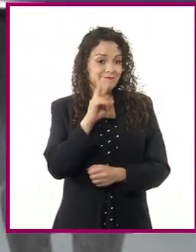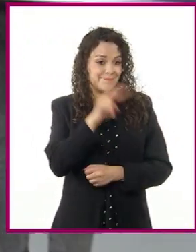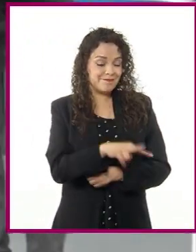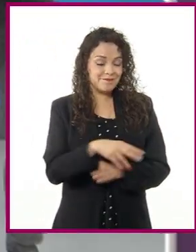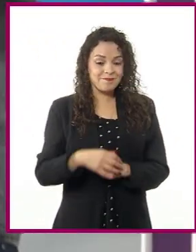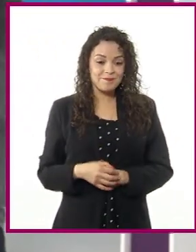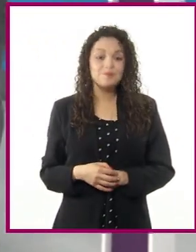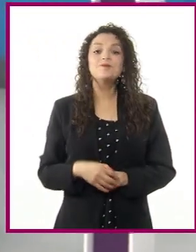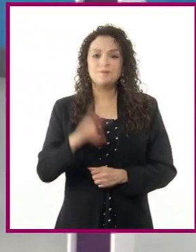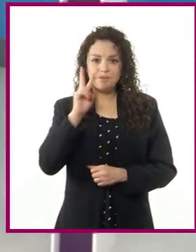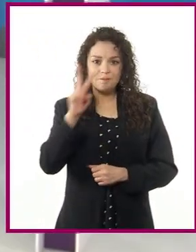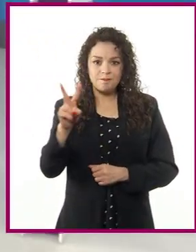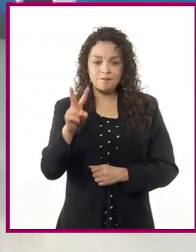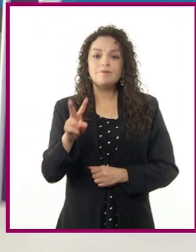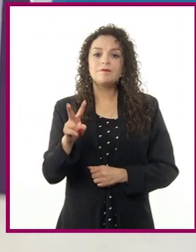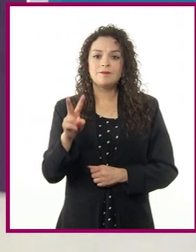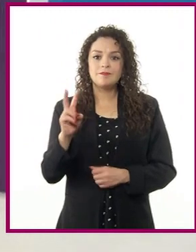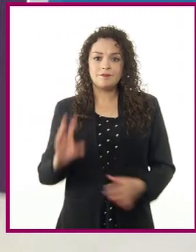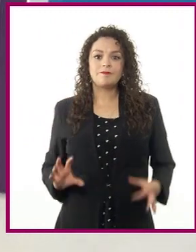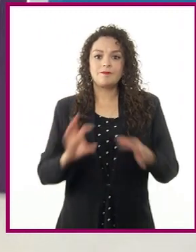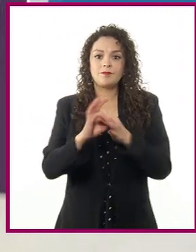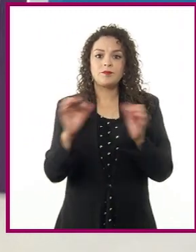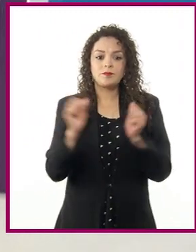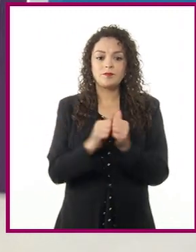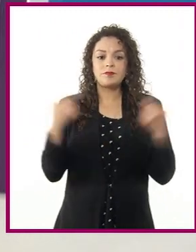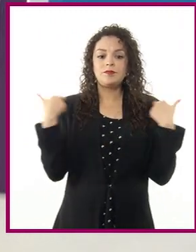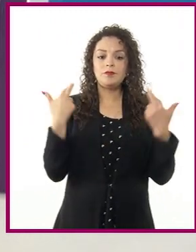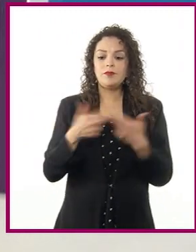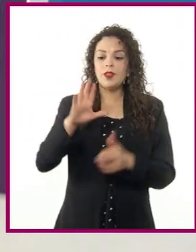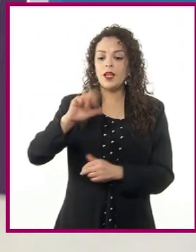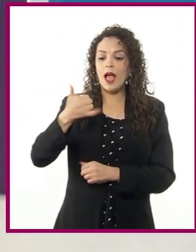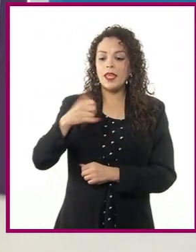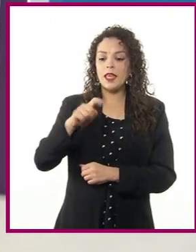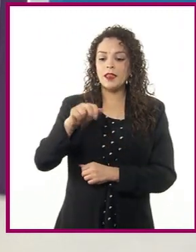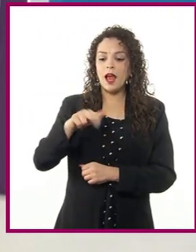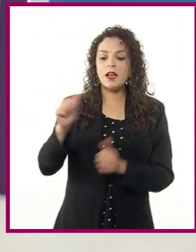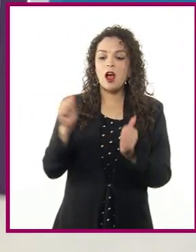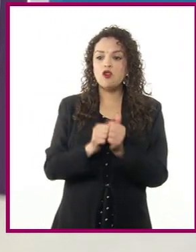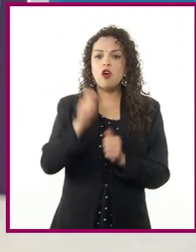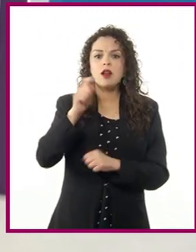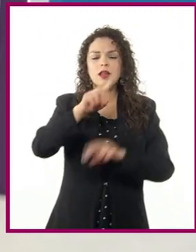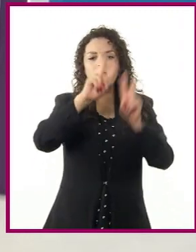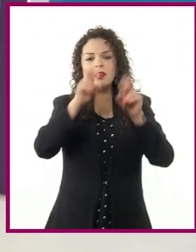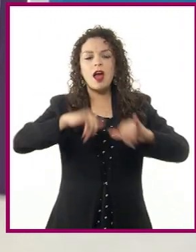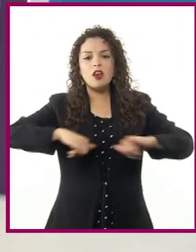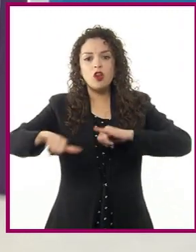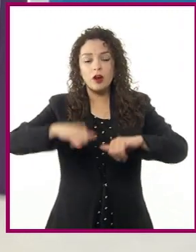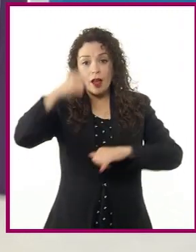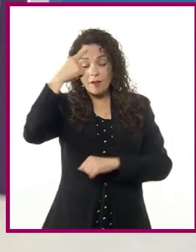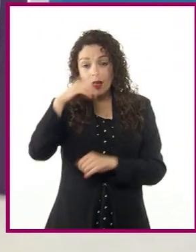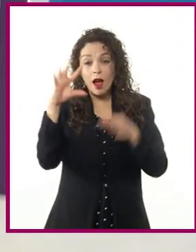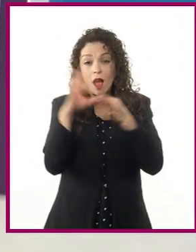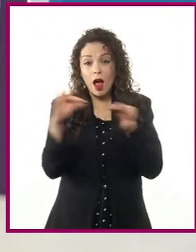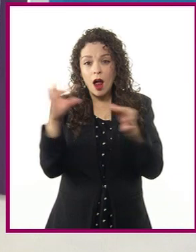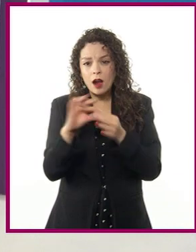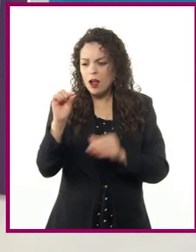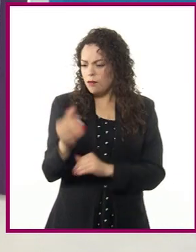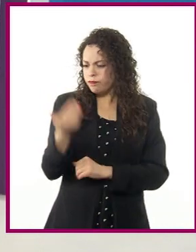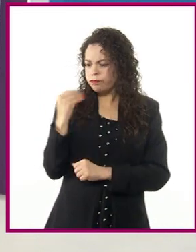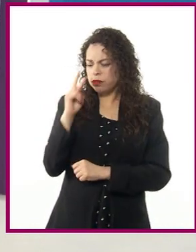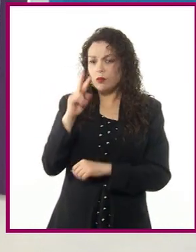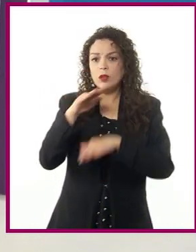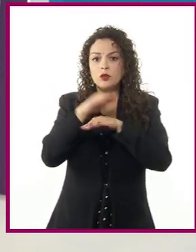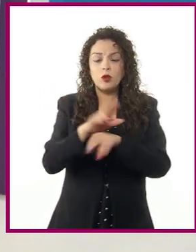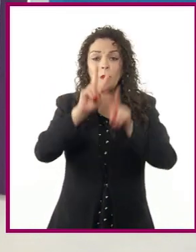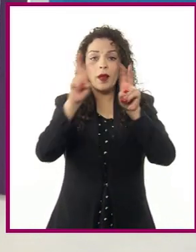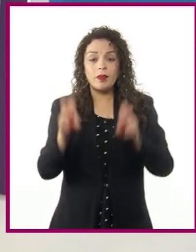nos enlazamos con la profesora Cayetana Brito de la asignatura Geografía, para que nos recuerde lo que vieron acerca de la